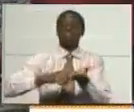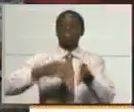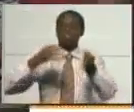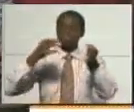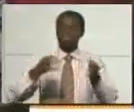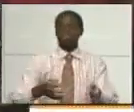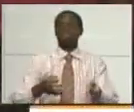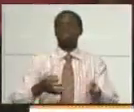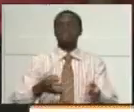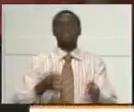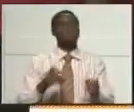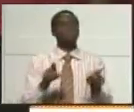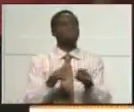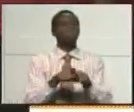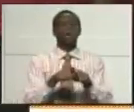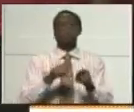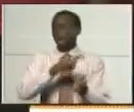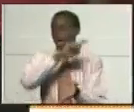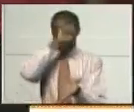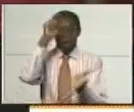más total,